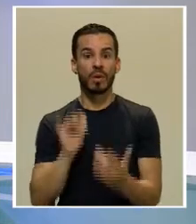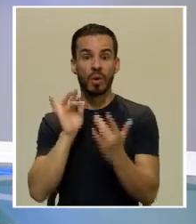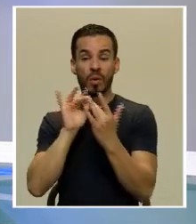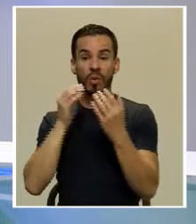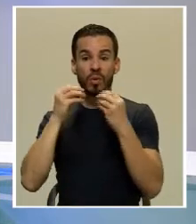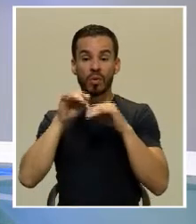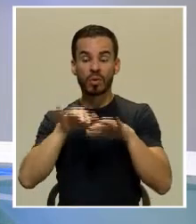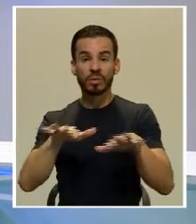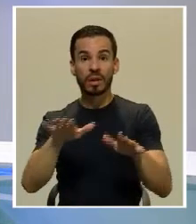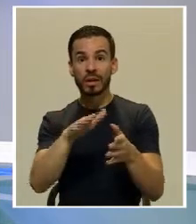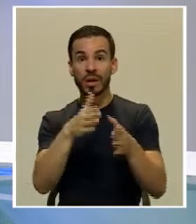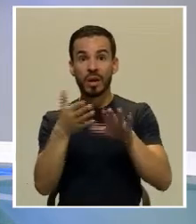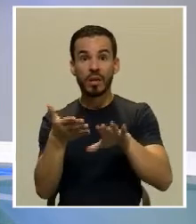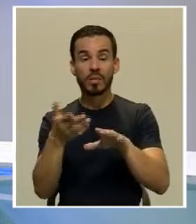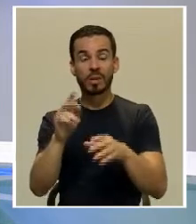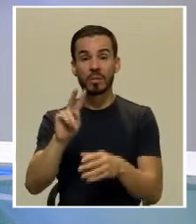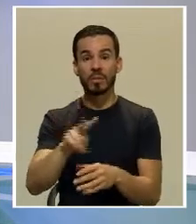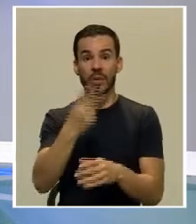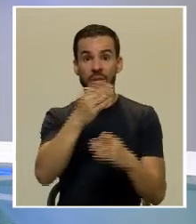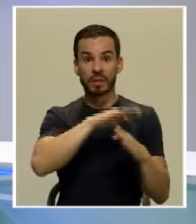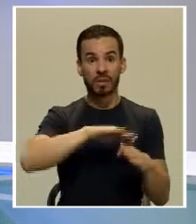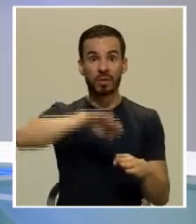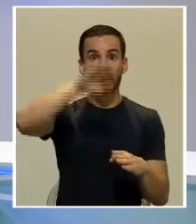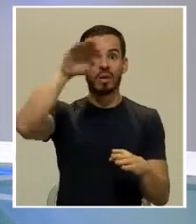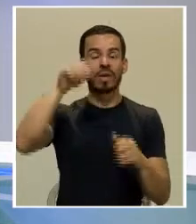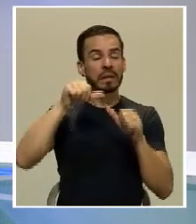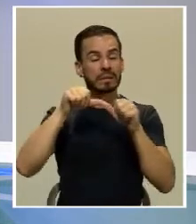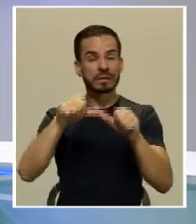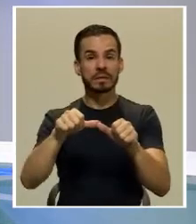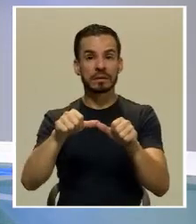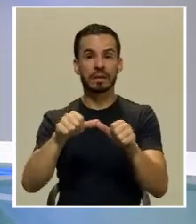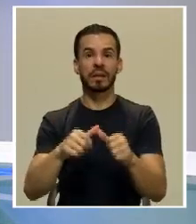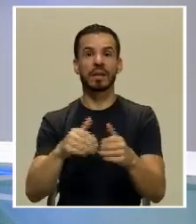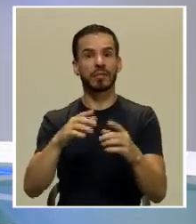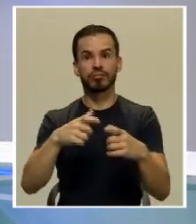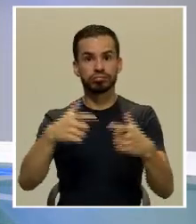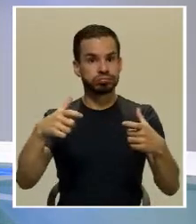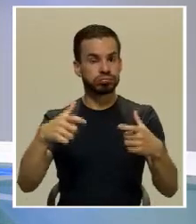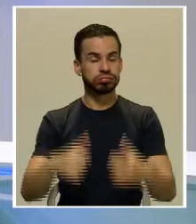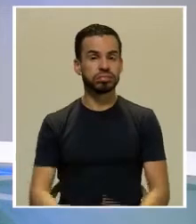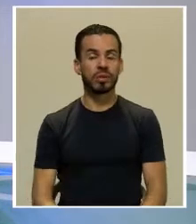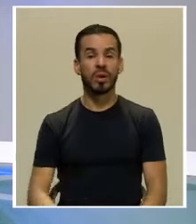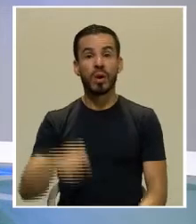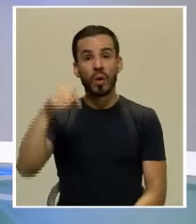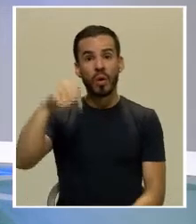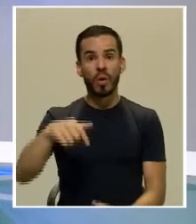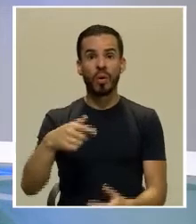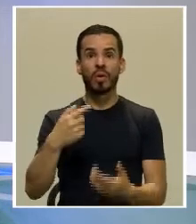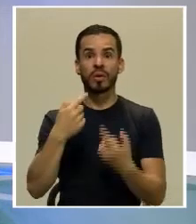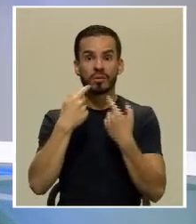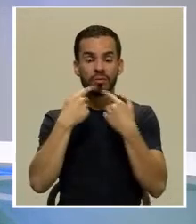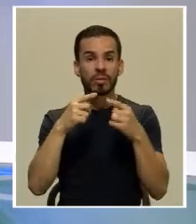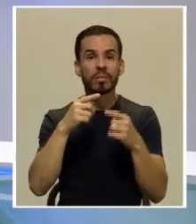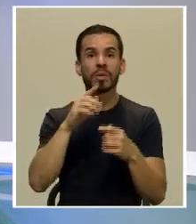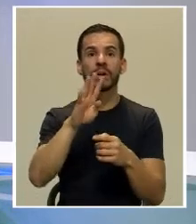y las muertes provocadas por la segunda ola pandémica continúan en aumento. Hoy se